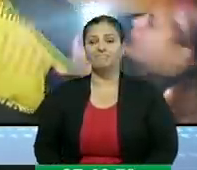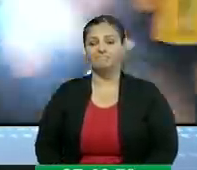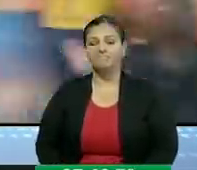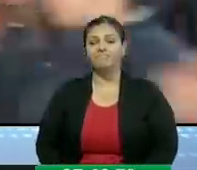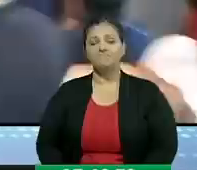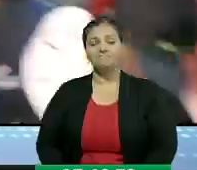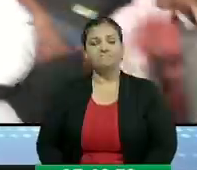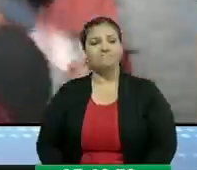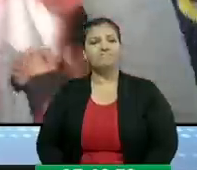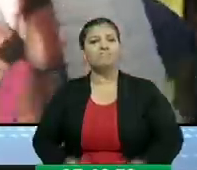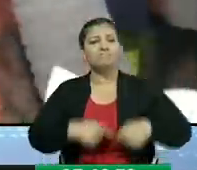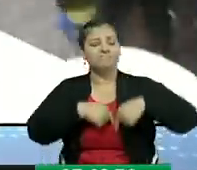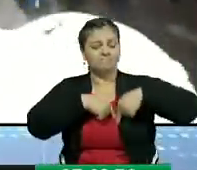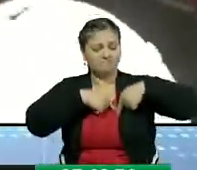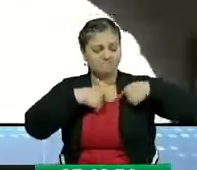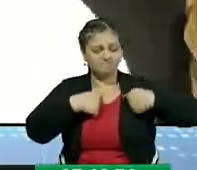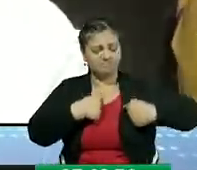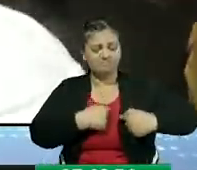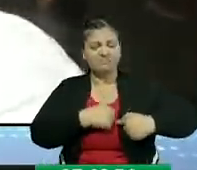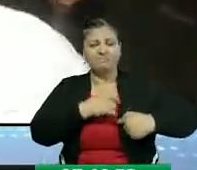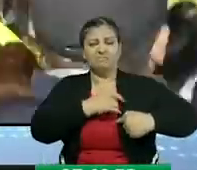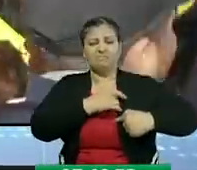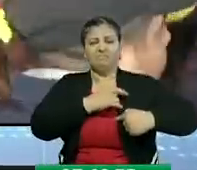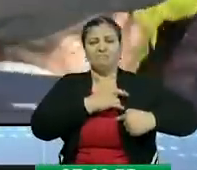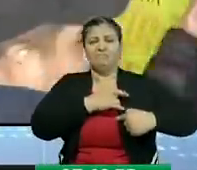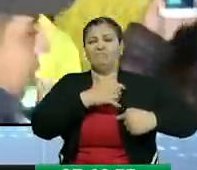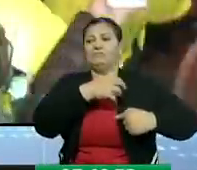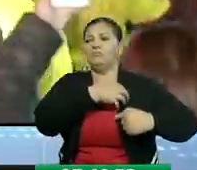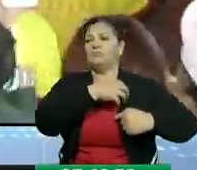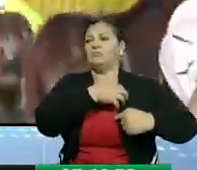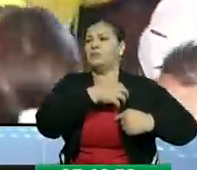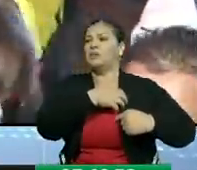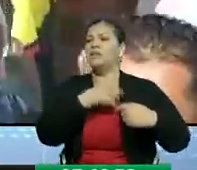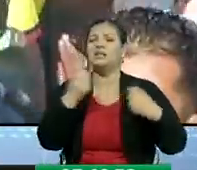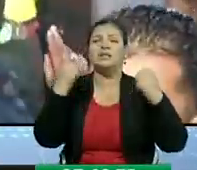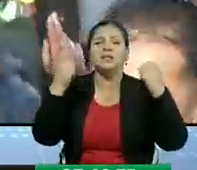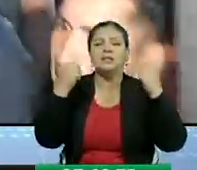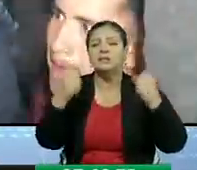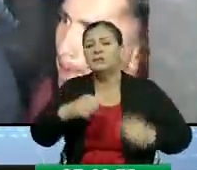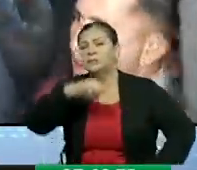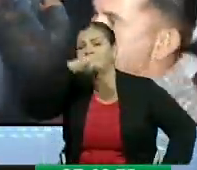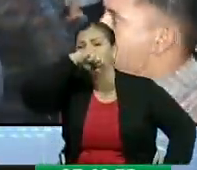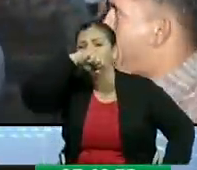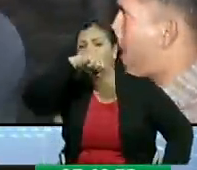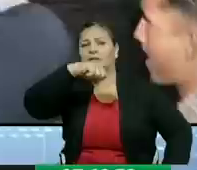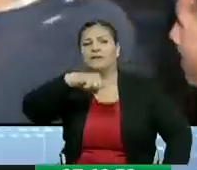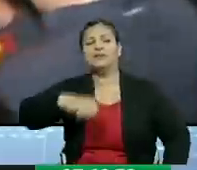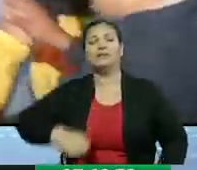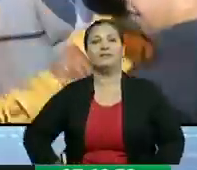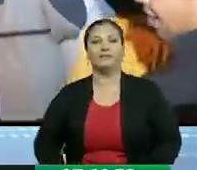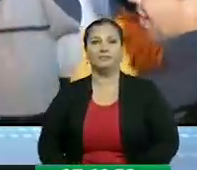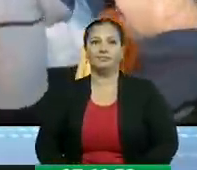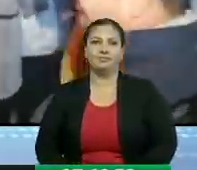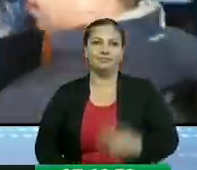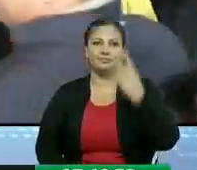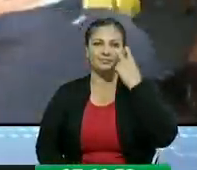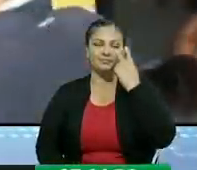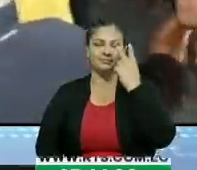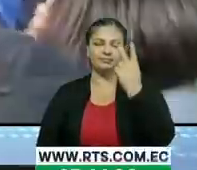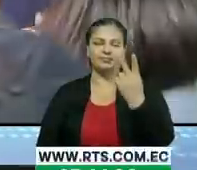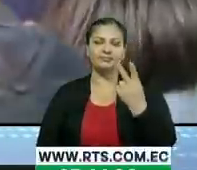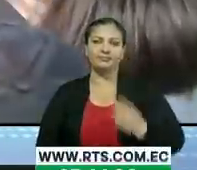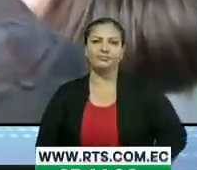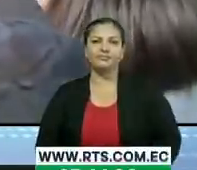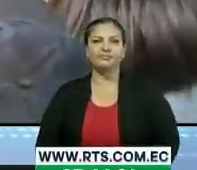corazón y en el alma, particularmente del guayaquileño, pero no hay que dejar de lado que, tratándose